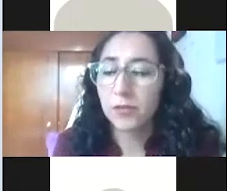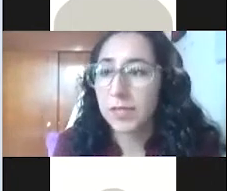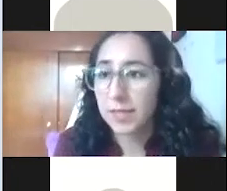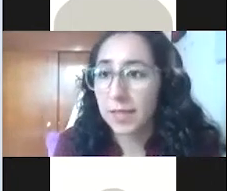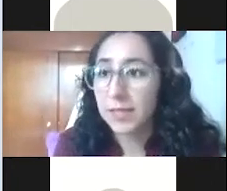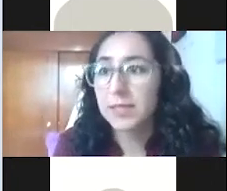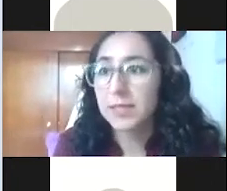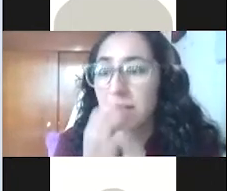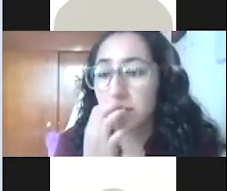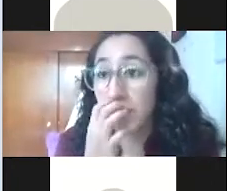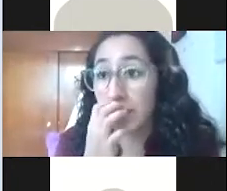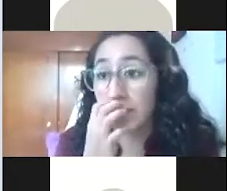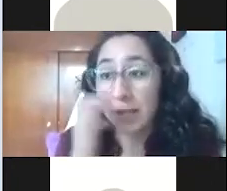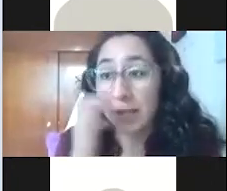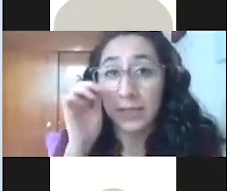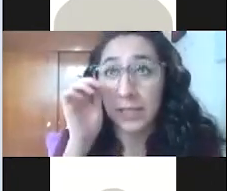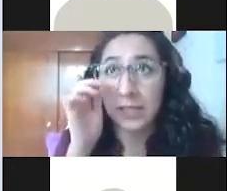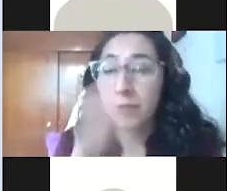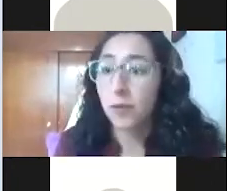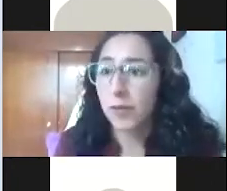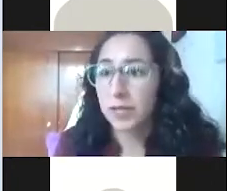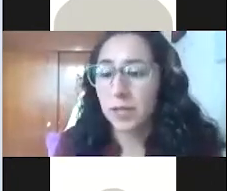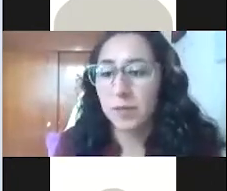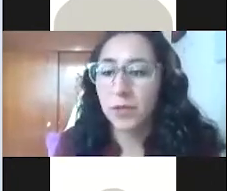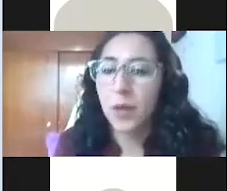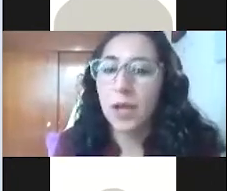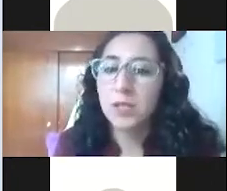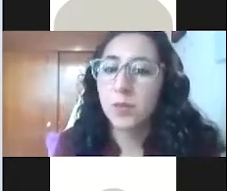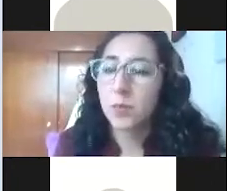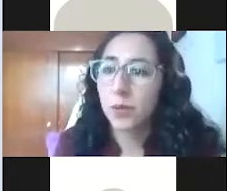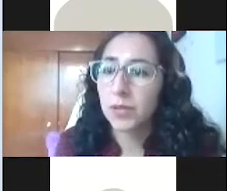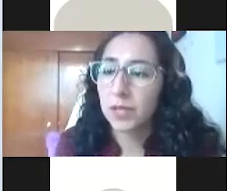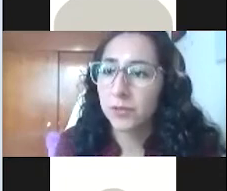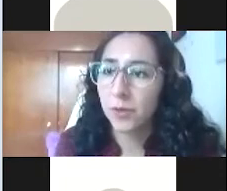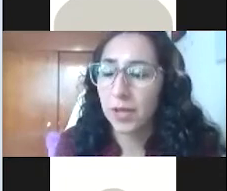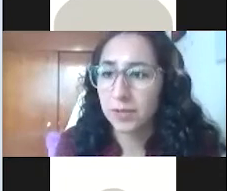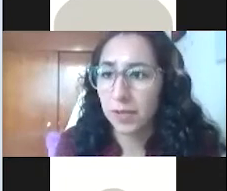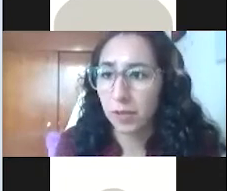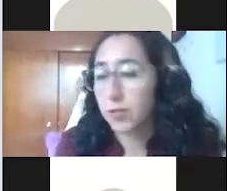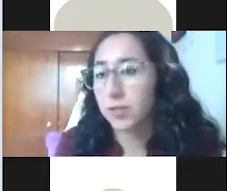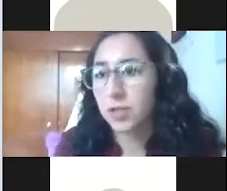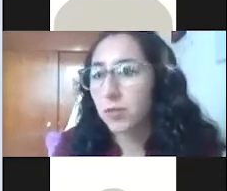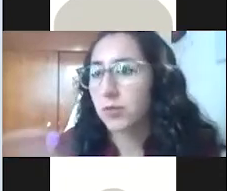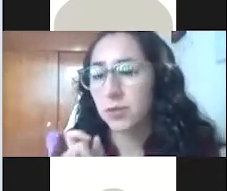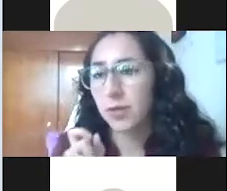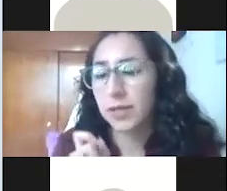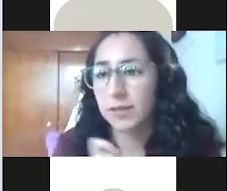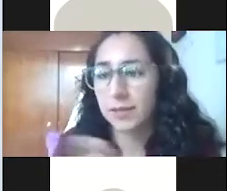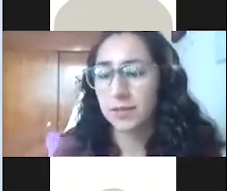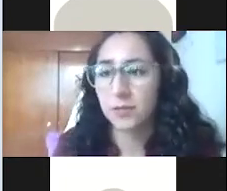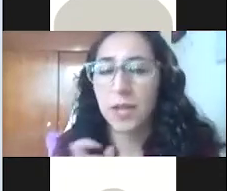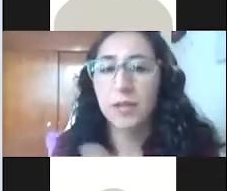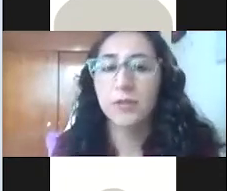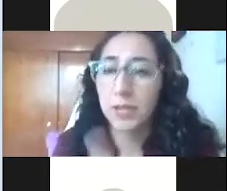no sé, estadísticas, ¿no? Tal vez si se hicieron conferencias virtuales, pues puedo tener yo los archivos, ¿no? En las